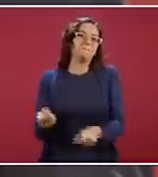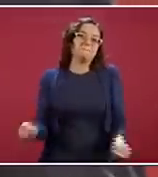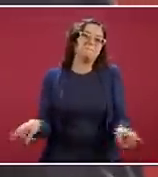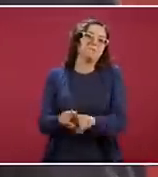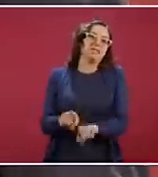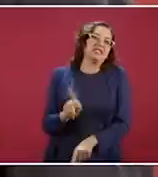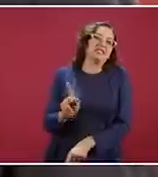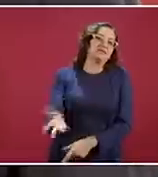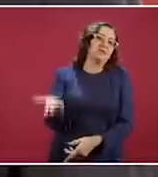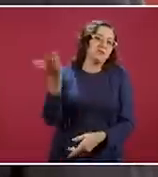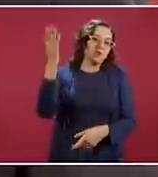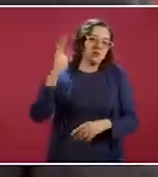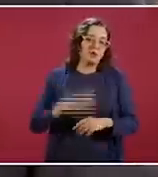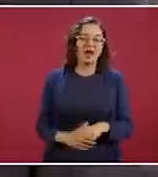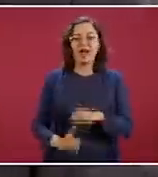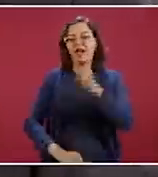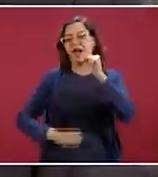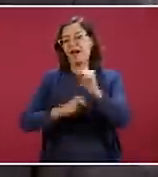También años.